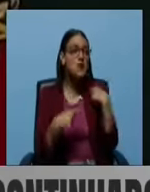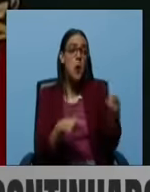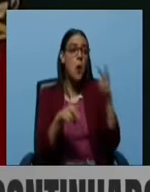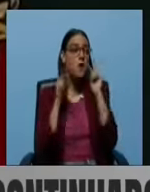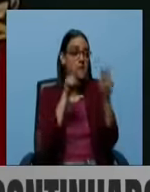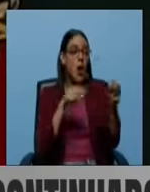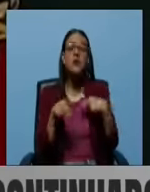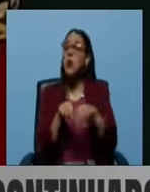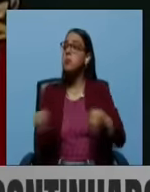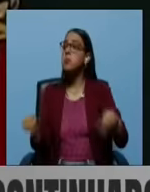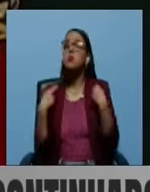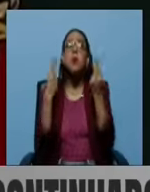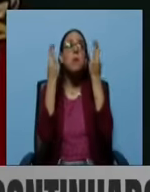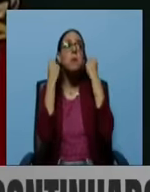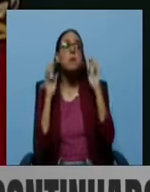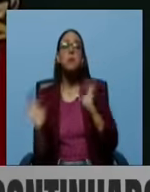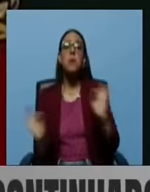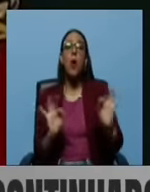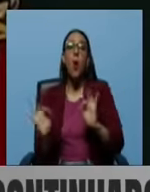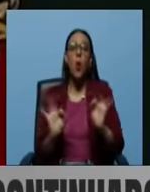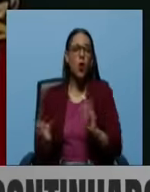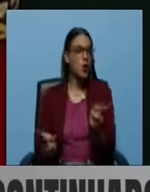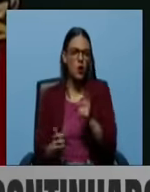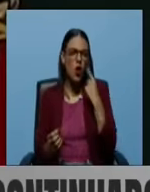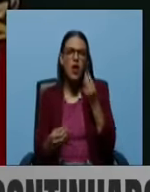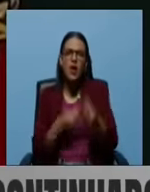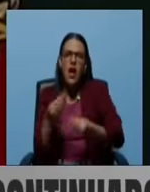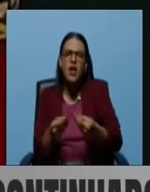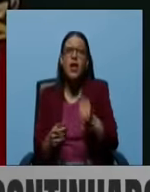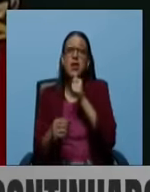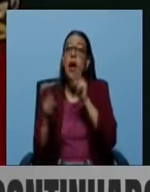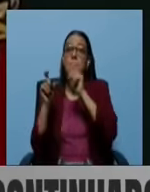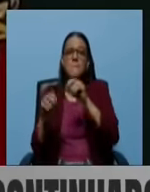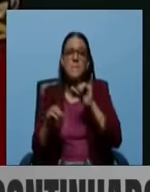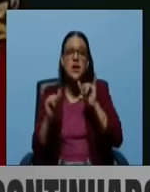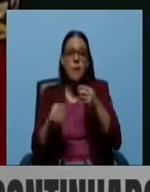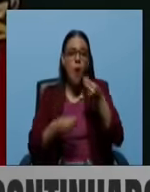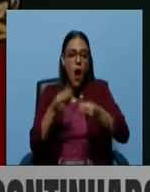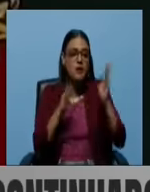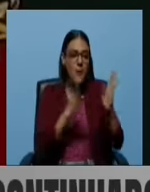Nada de eso ocurrió de manera espontánea, eso fue programado y planificado.